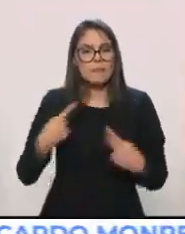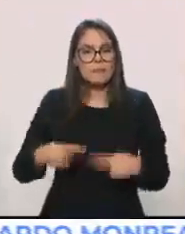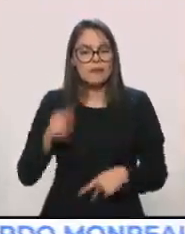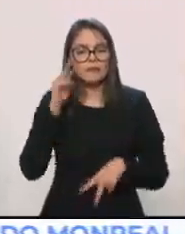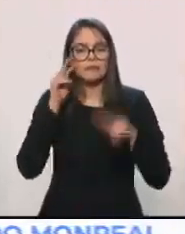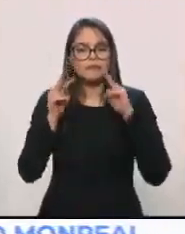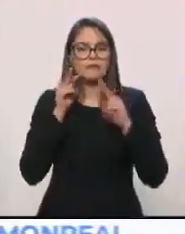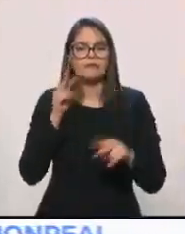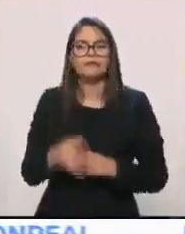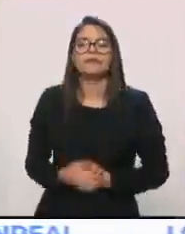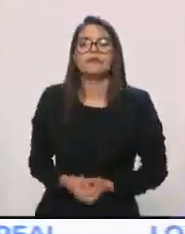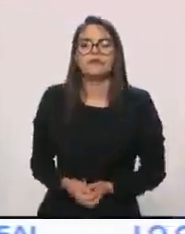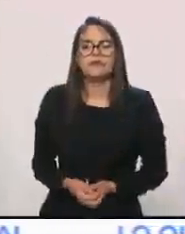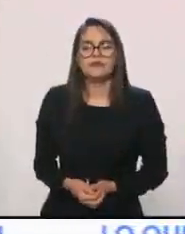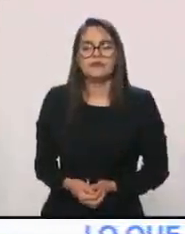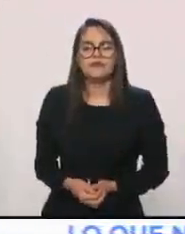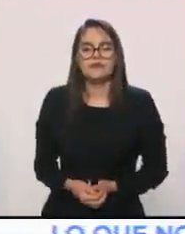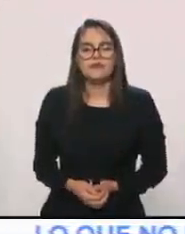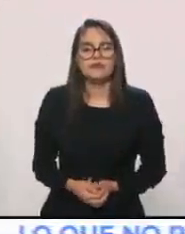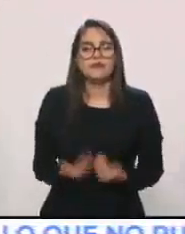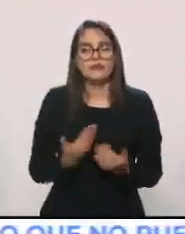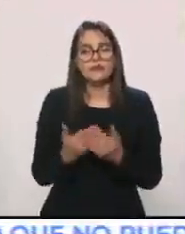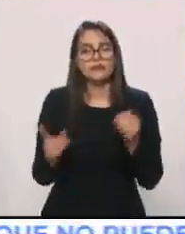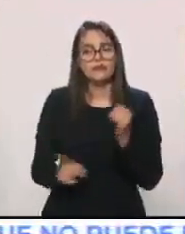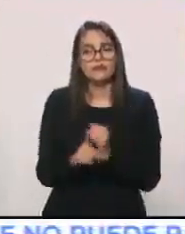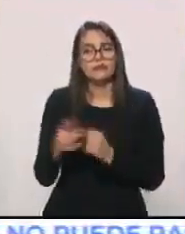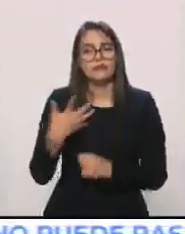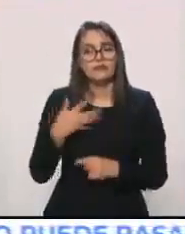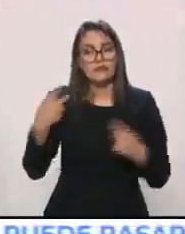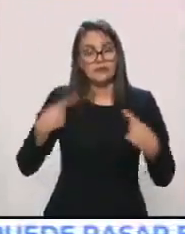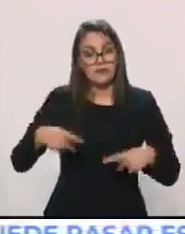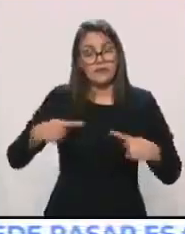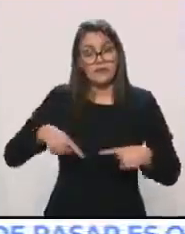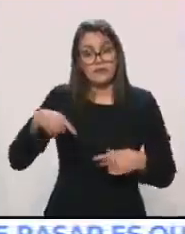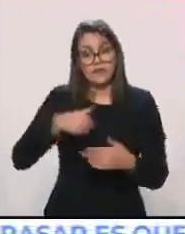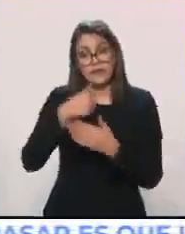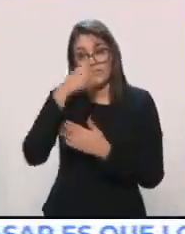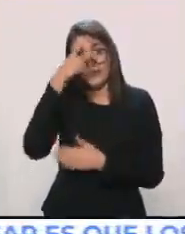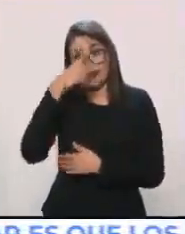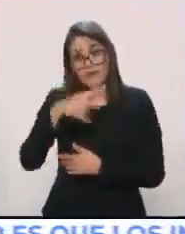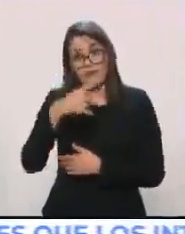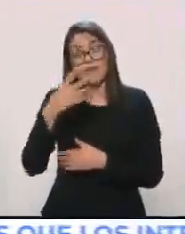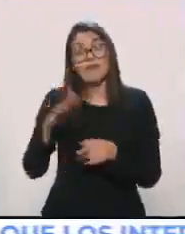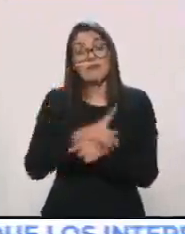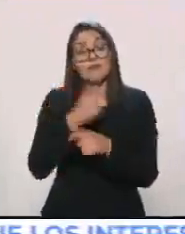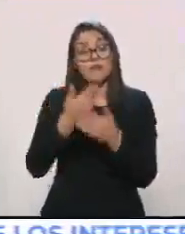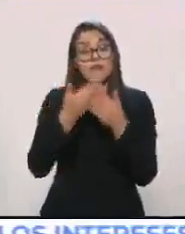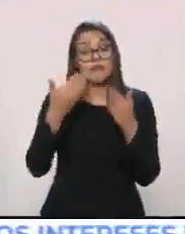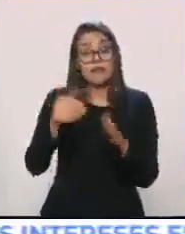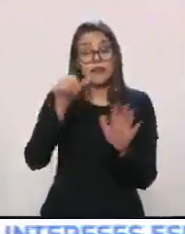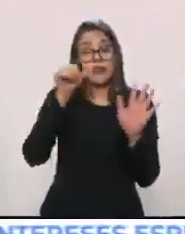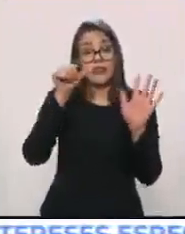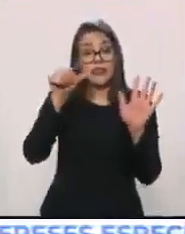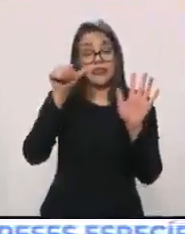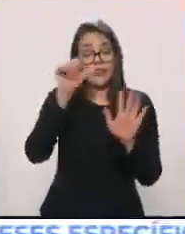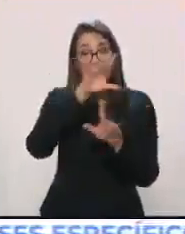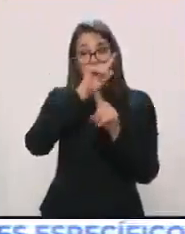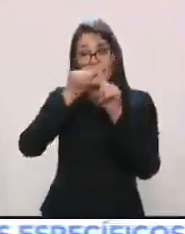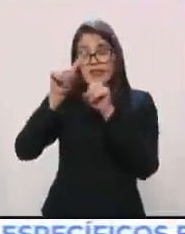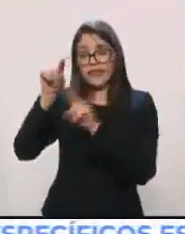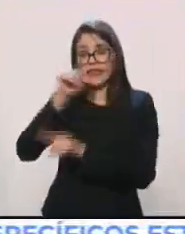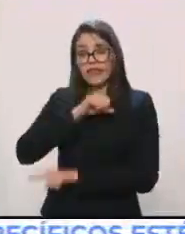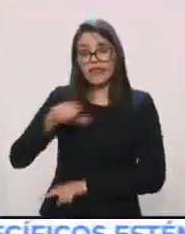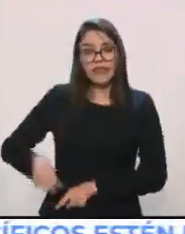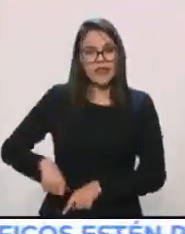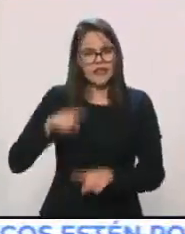La contingencia que vive la Ciudad de México por el COVID-19 ha llevado a las 16 alcaldías de la capital a potencializar